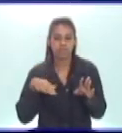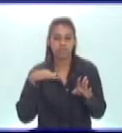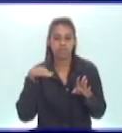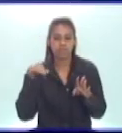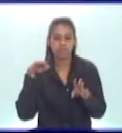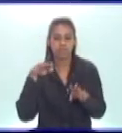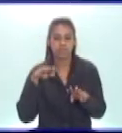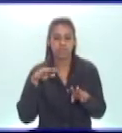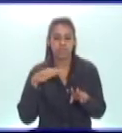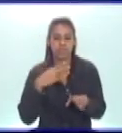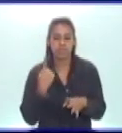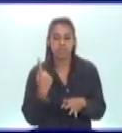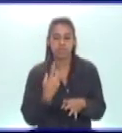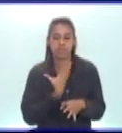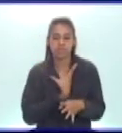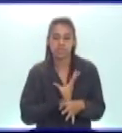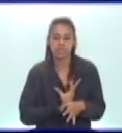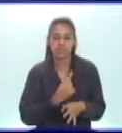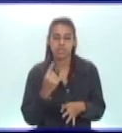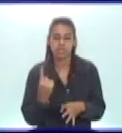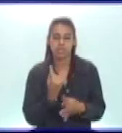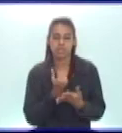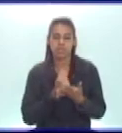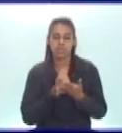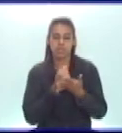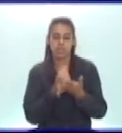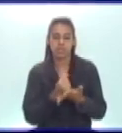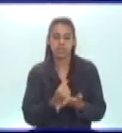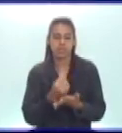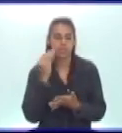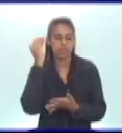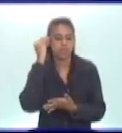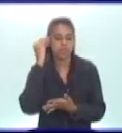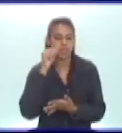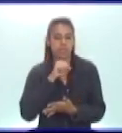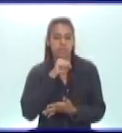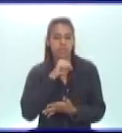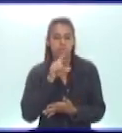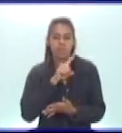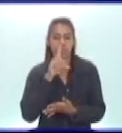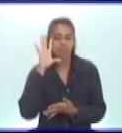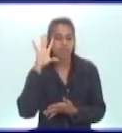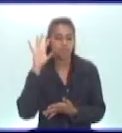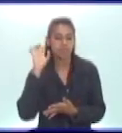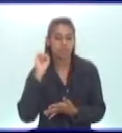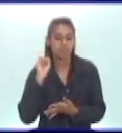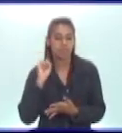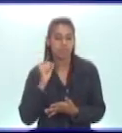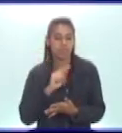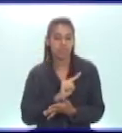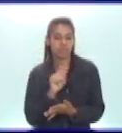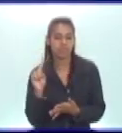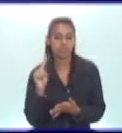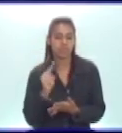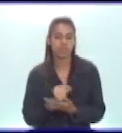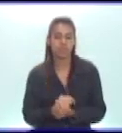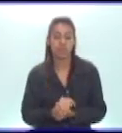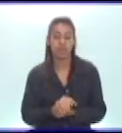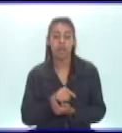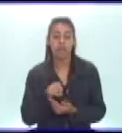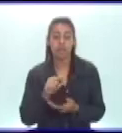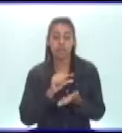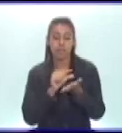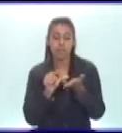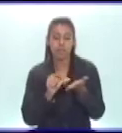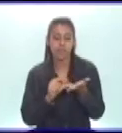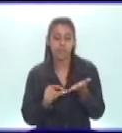y me siento solo. Ayúdame a aprender, mamá. Es que no podré entender jamás. Con este poema,